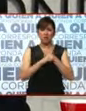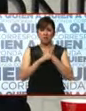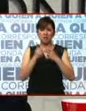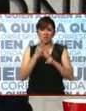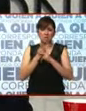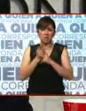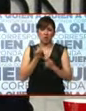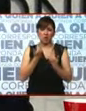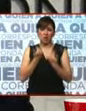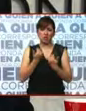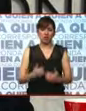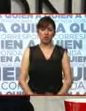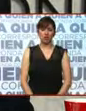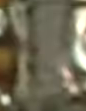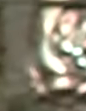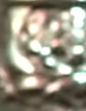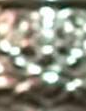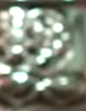prudencia.